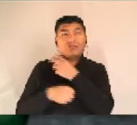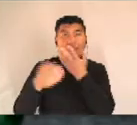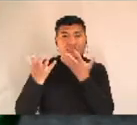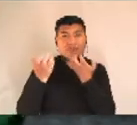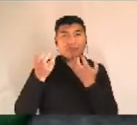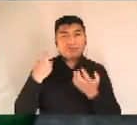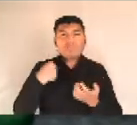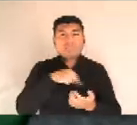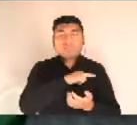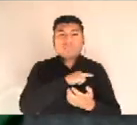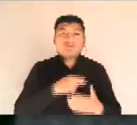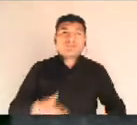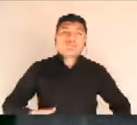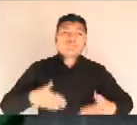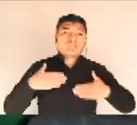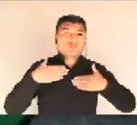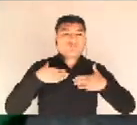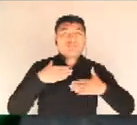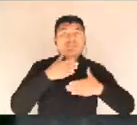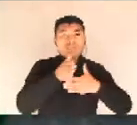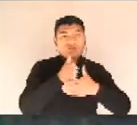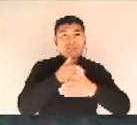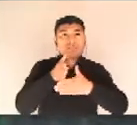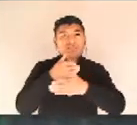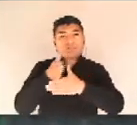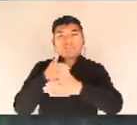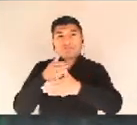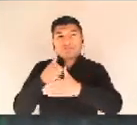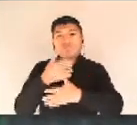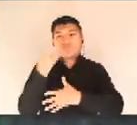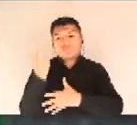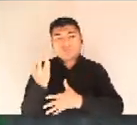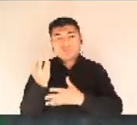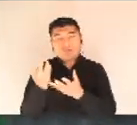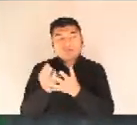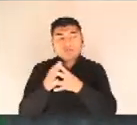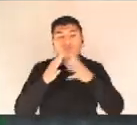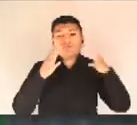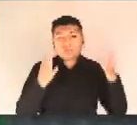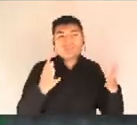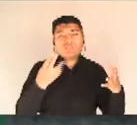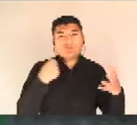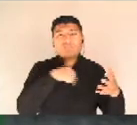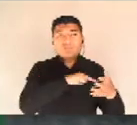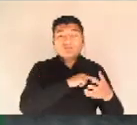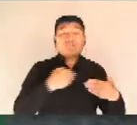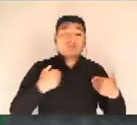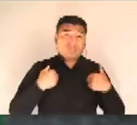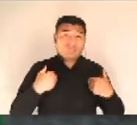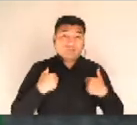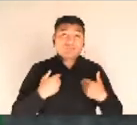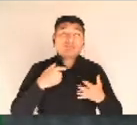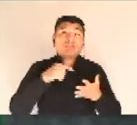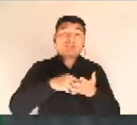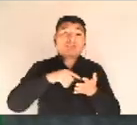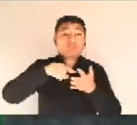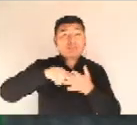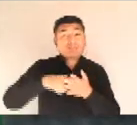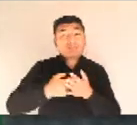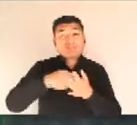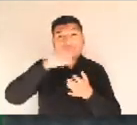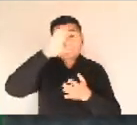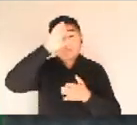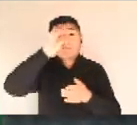vivamos compartiendo lo poco o mucho que tenemos y de ahí empezado la